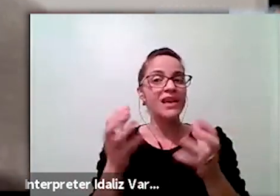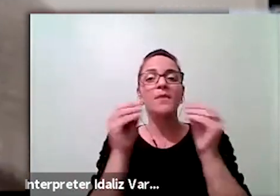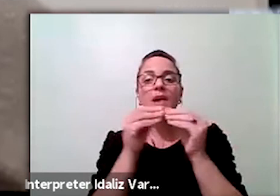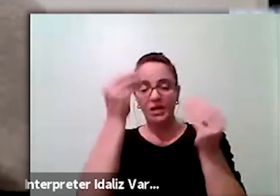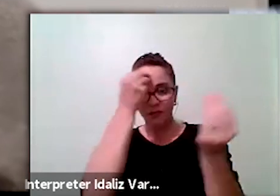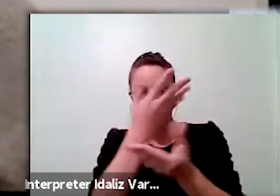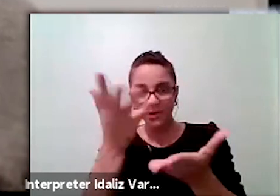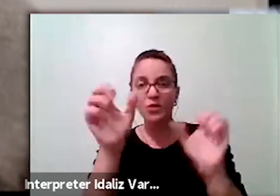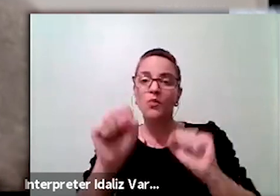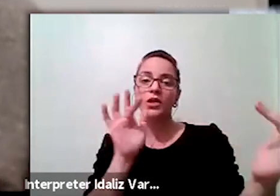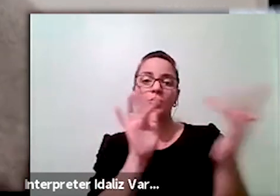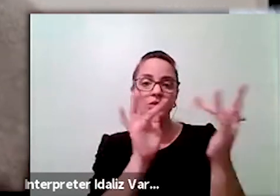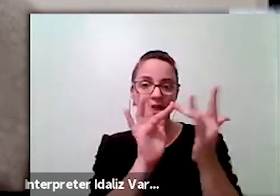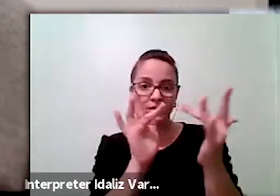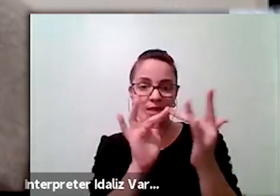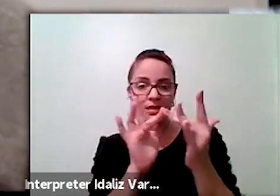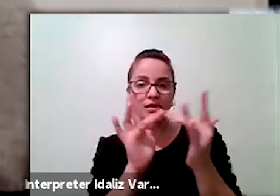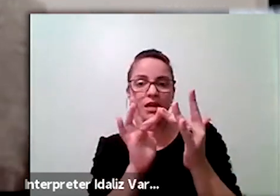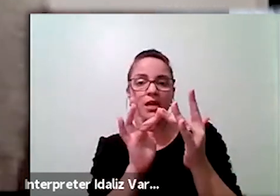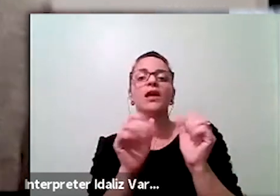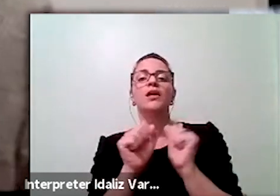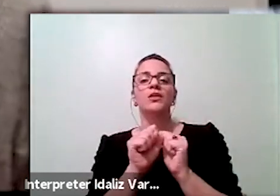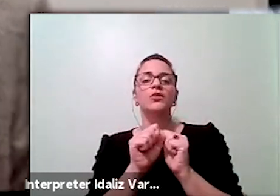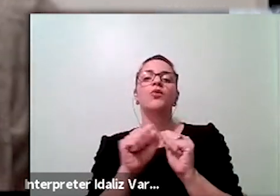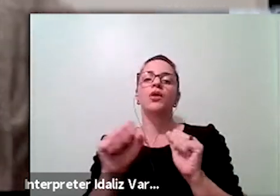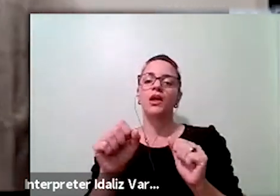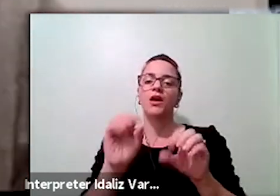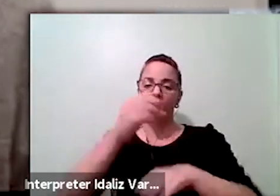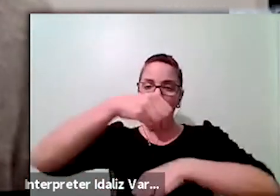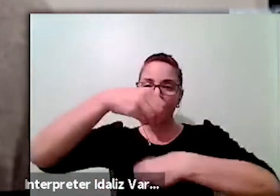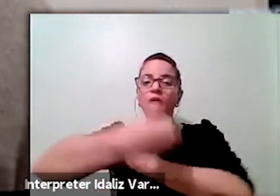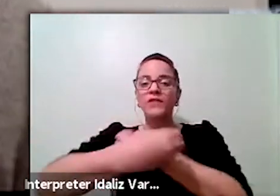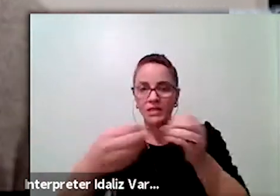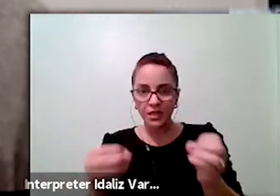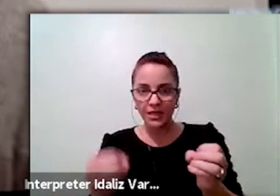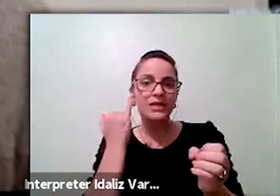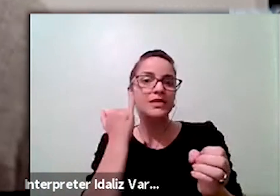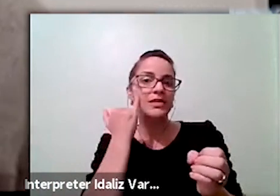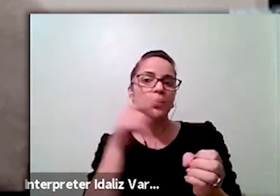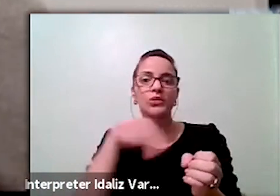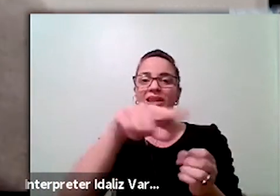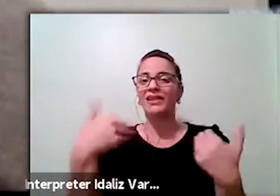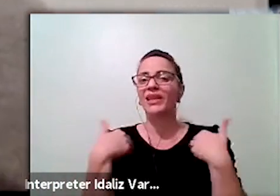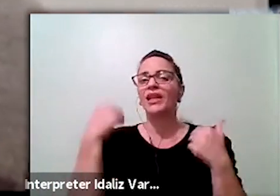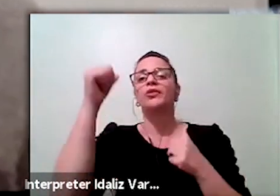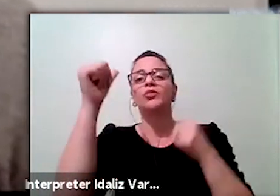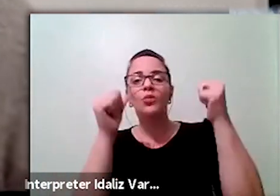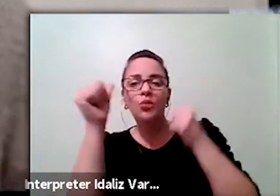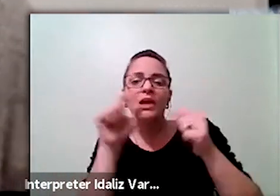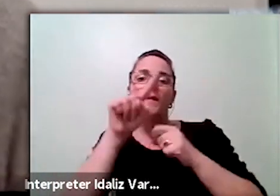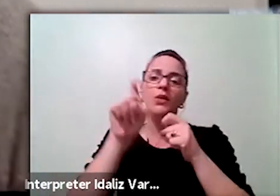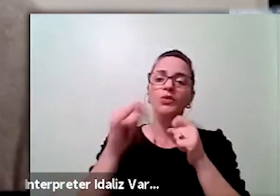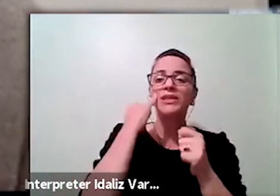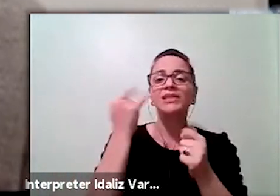contacte la Oficina de Preservación Histórica Estatal. Si tienen alguna pregunta, si quieren adquirir alguno de los libros,